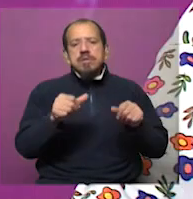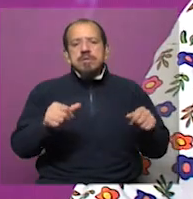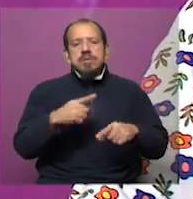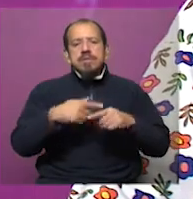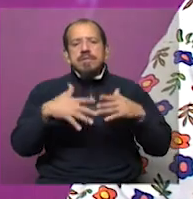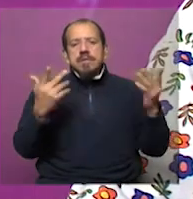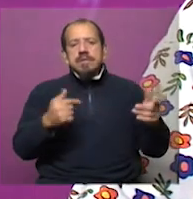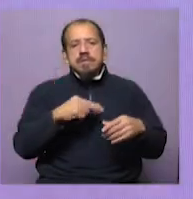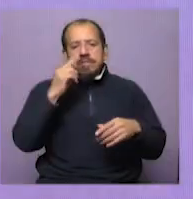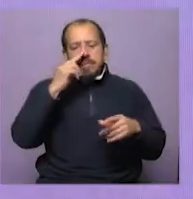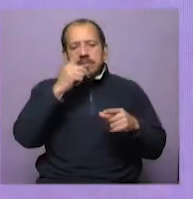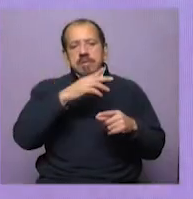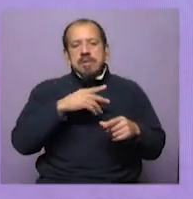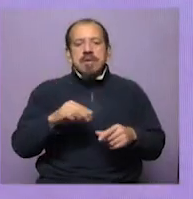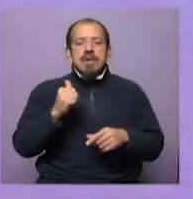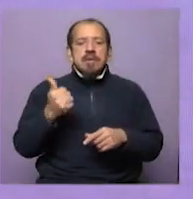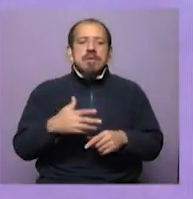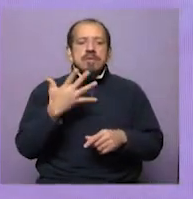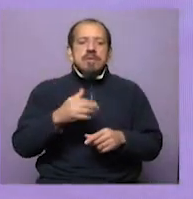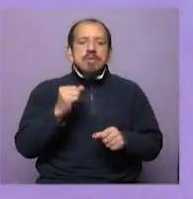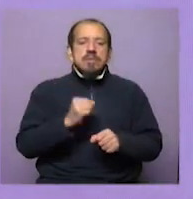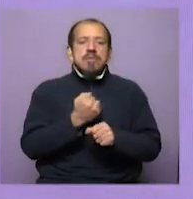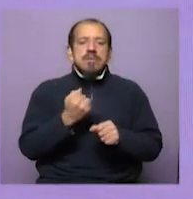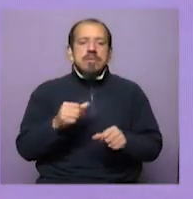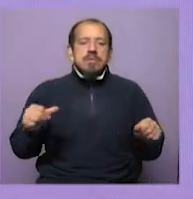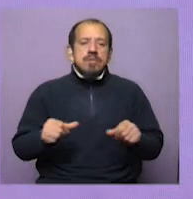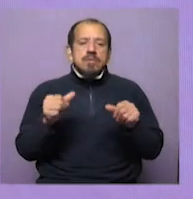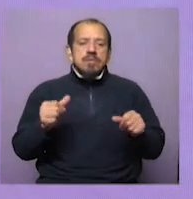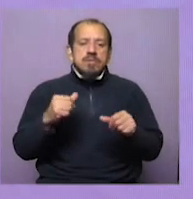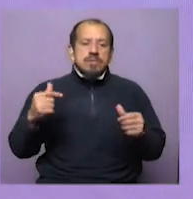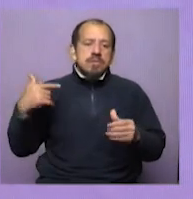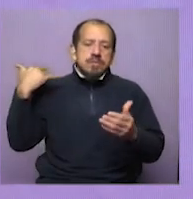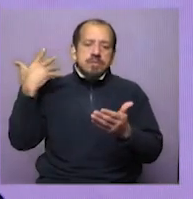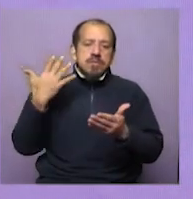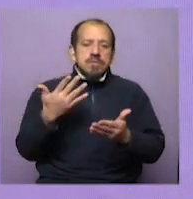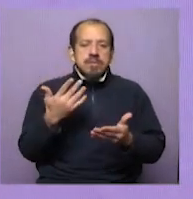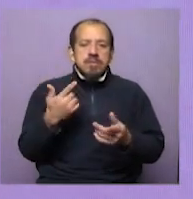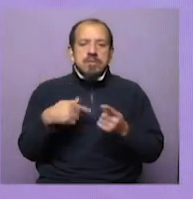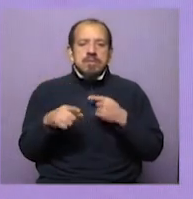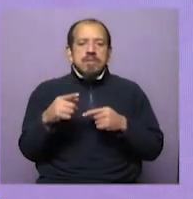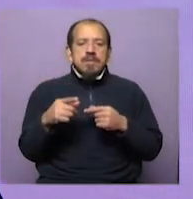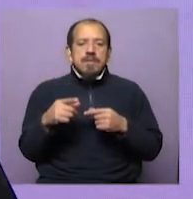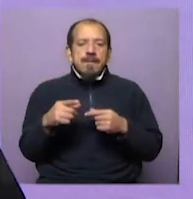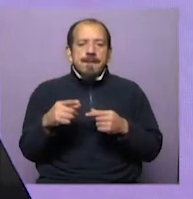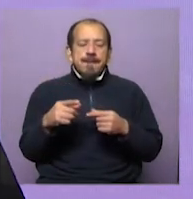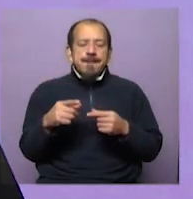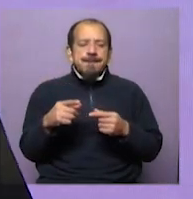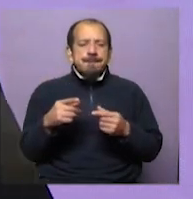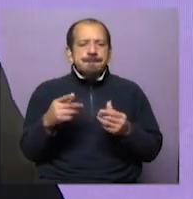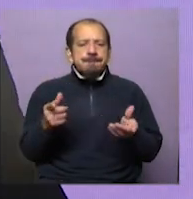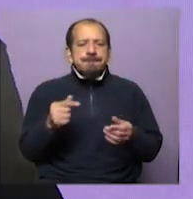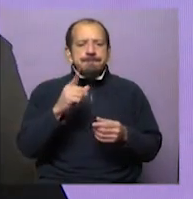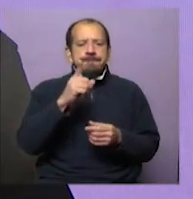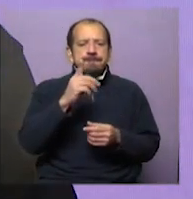Plata pasado, ganaron 5 premios y hicieron todo un recorrido y fue el Doc Montevideo